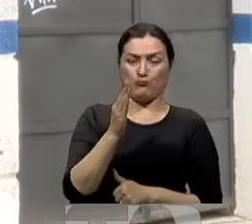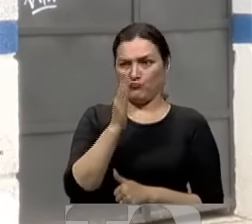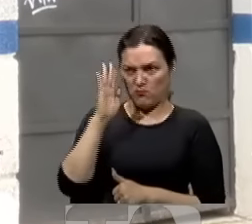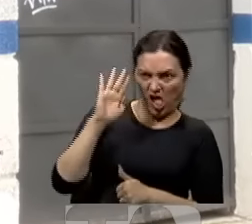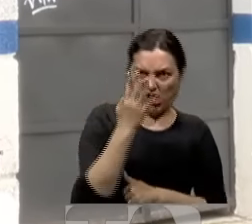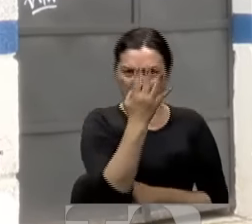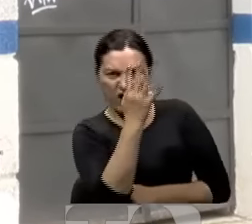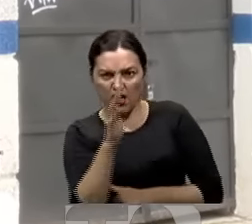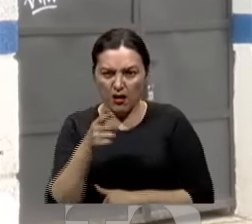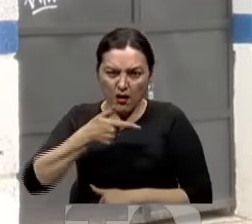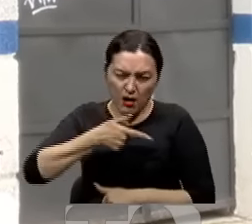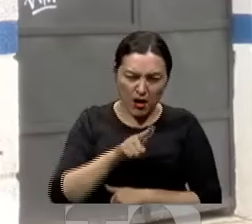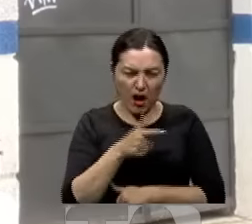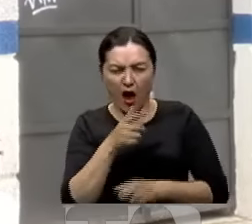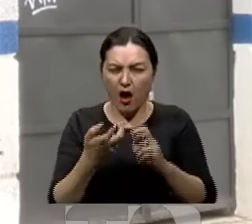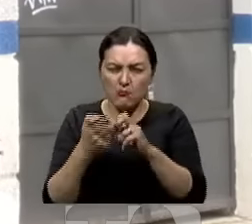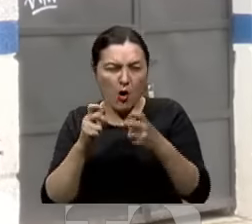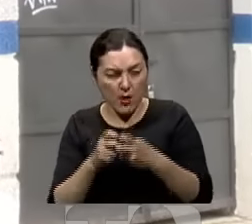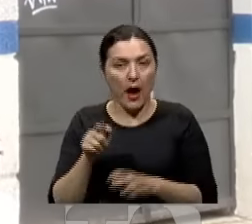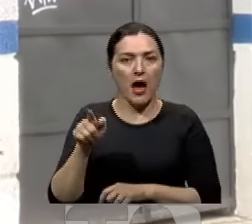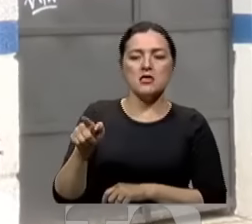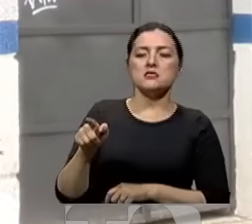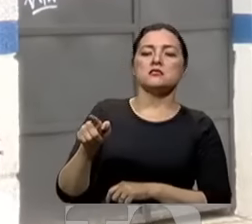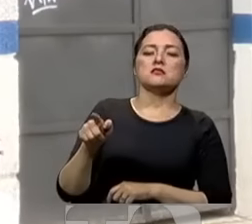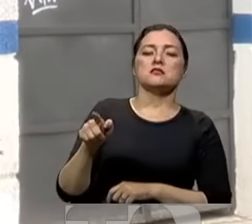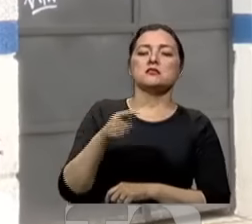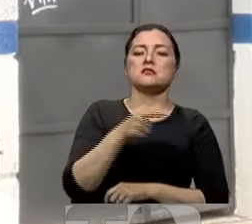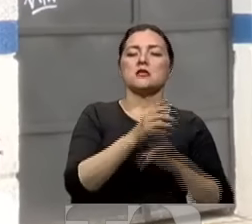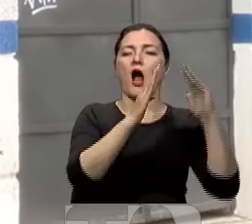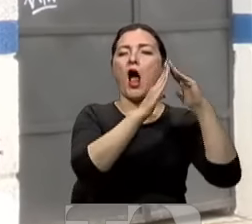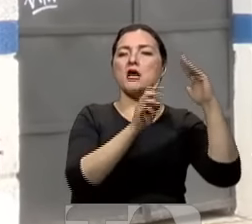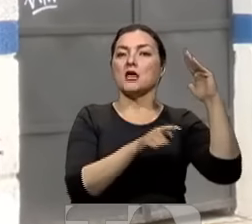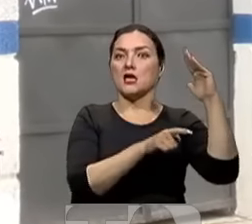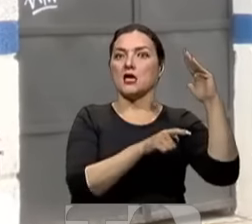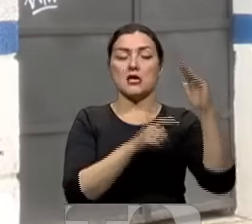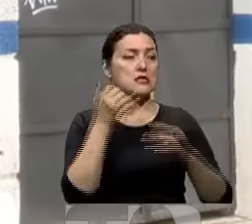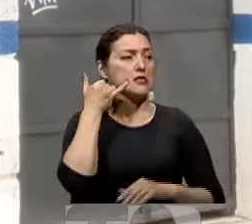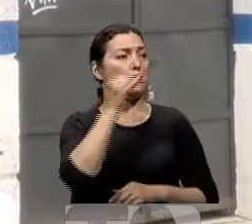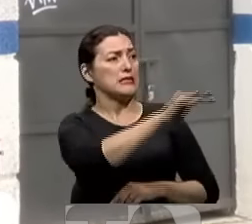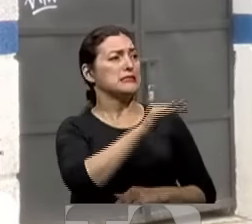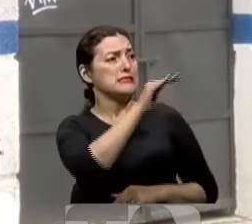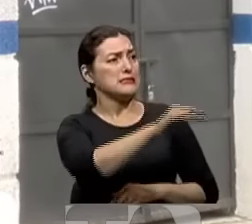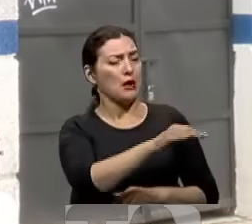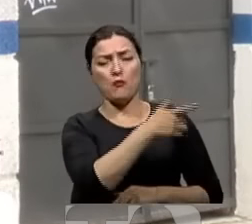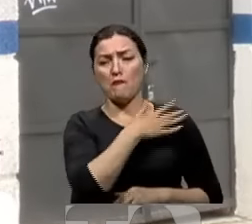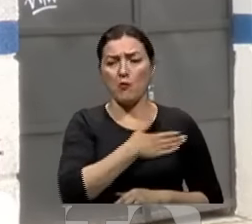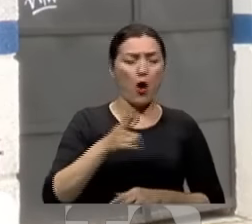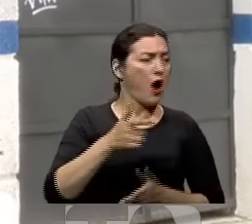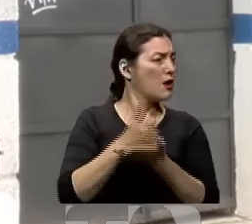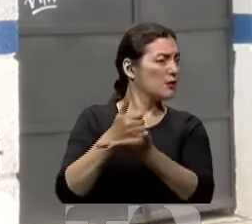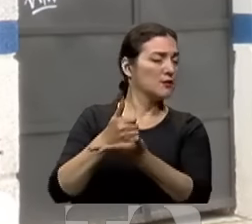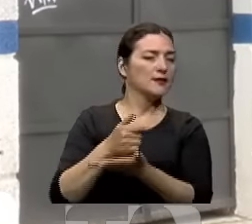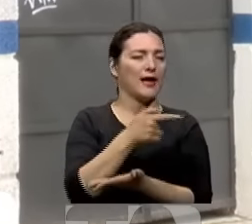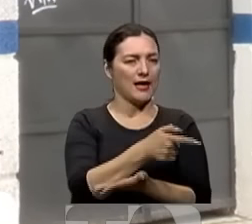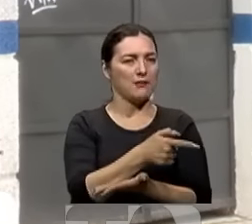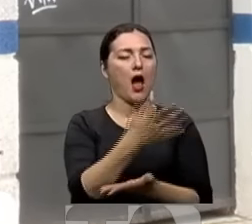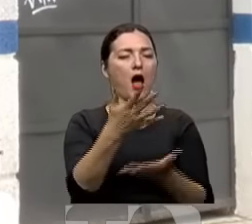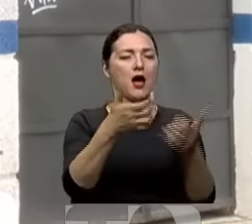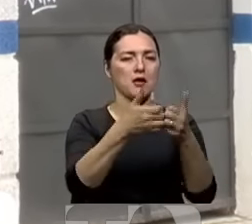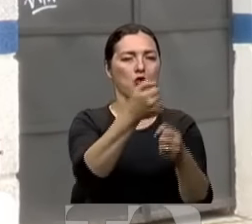en ese momento se encuentren latentes. Hablábamos de horarios, hablábamos de días, hablábamos de lugares, y es lo que nosotros hemos